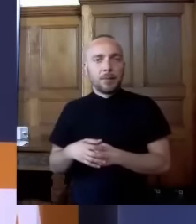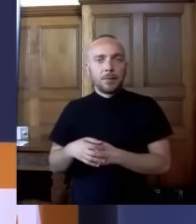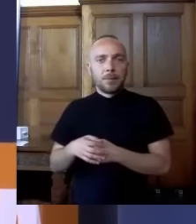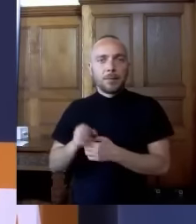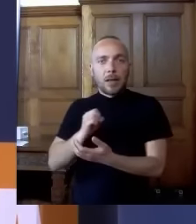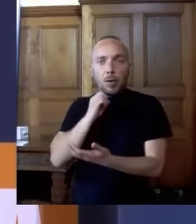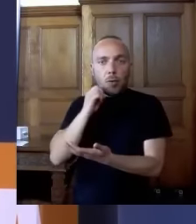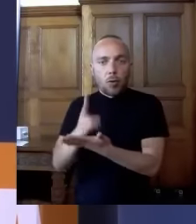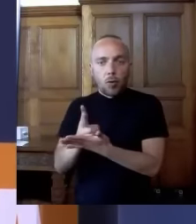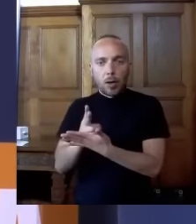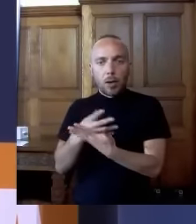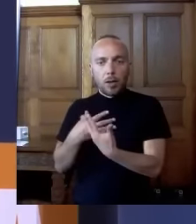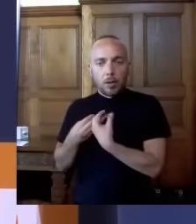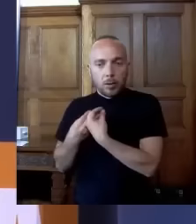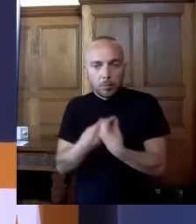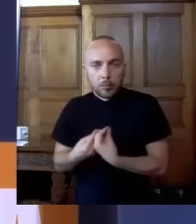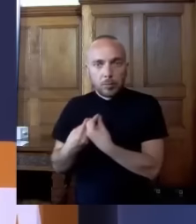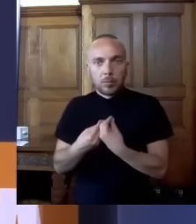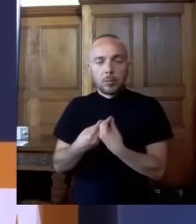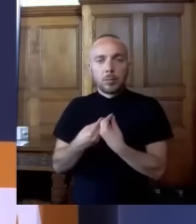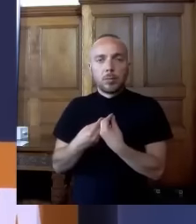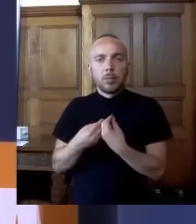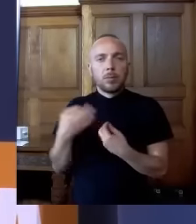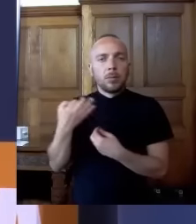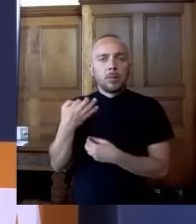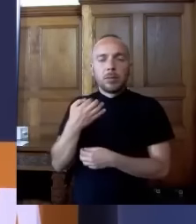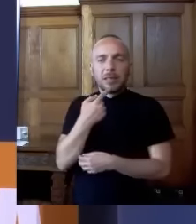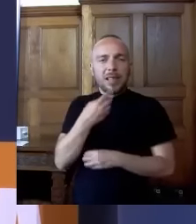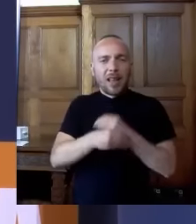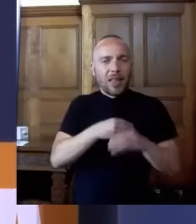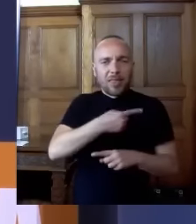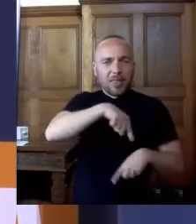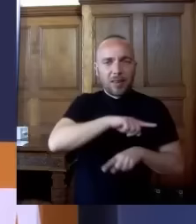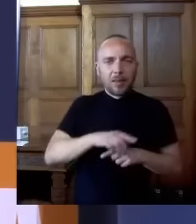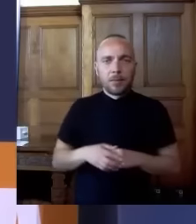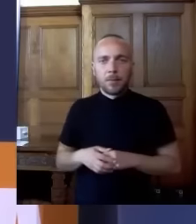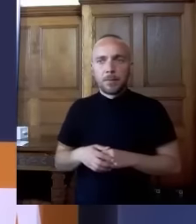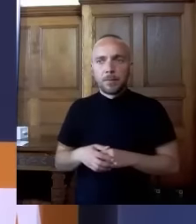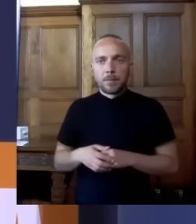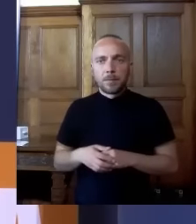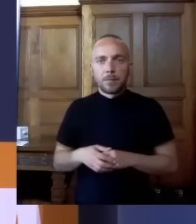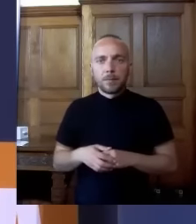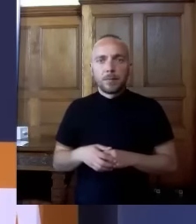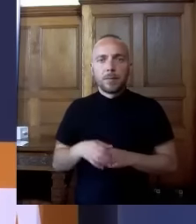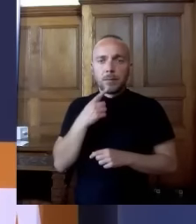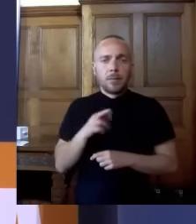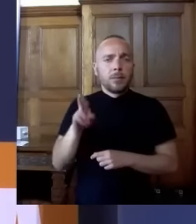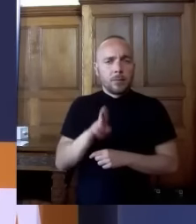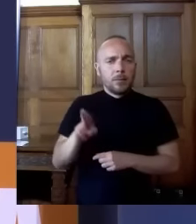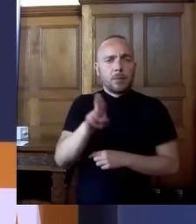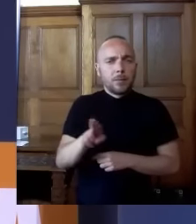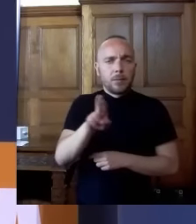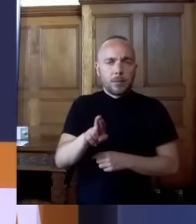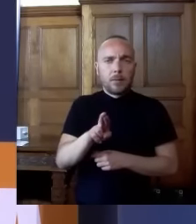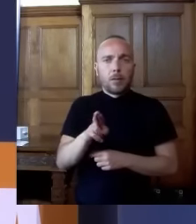gurekin batera buzzen egon behar latak zer egen ar dir berriz esgu hemen ere es